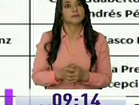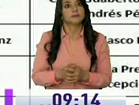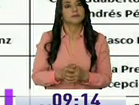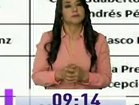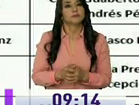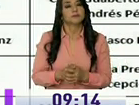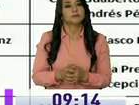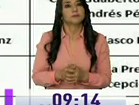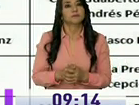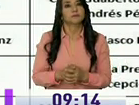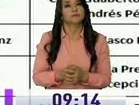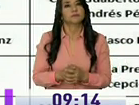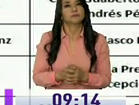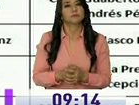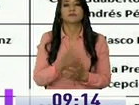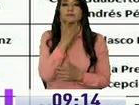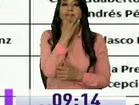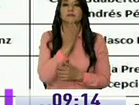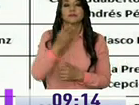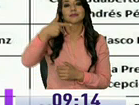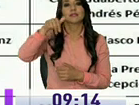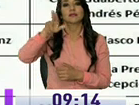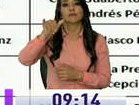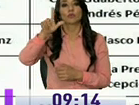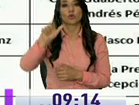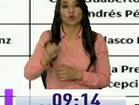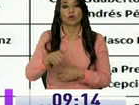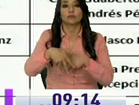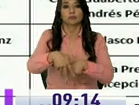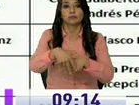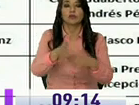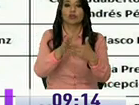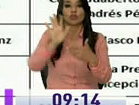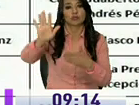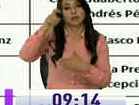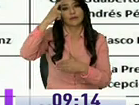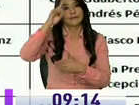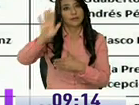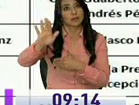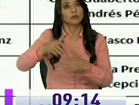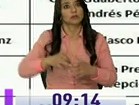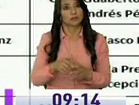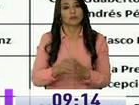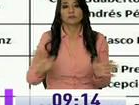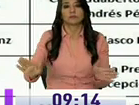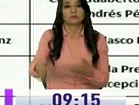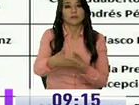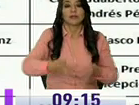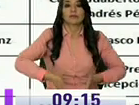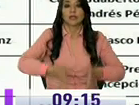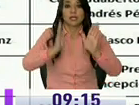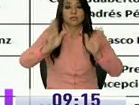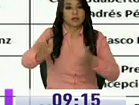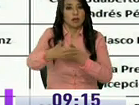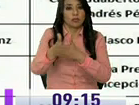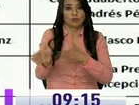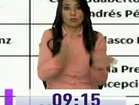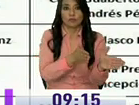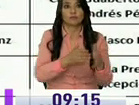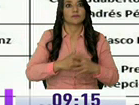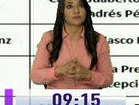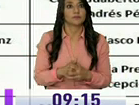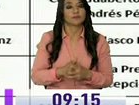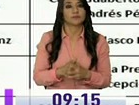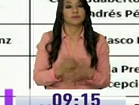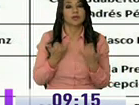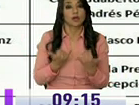Esto es de administración Eloy Alfaro, sector Chilibulo, manifestación social en contra de medidas adoptadas por el gobierno, obstaculiza la circulación vehicular, pues